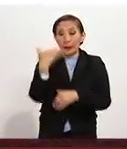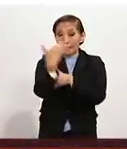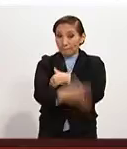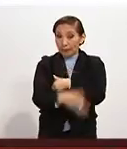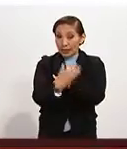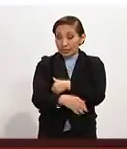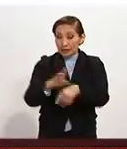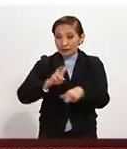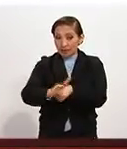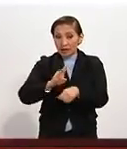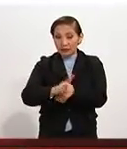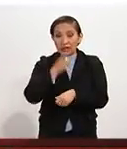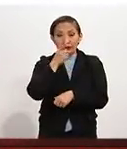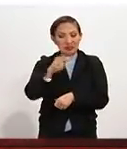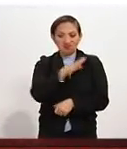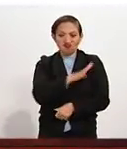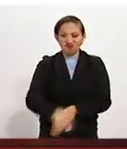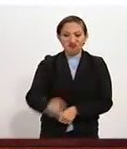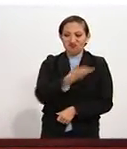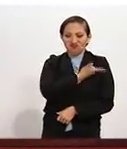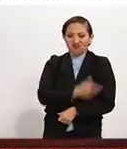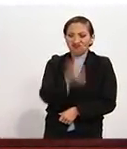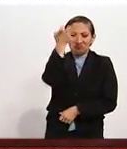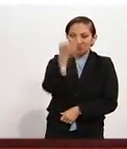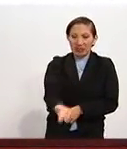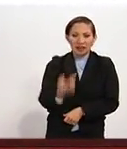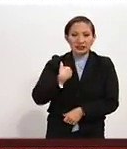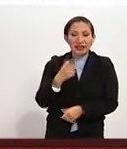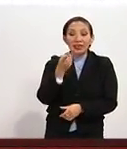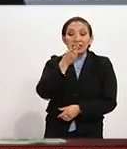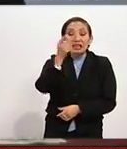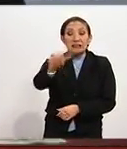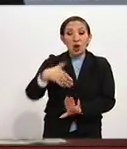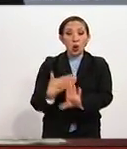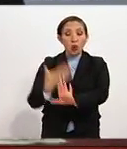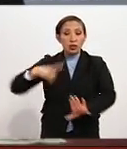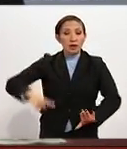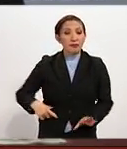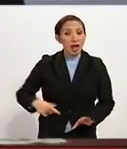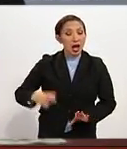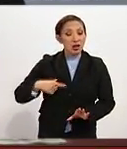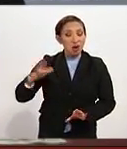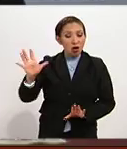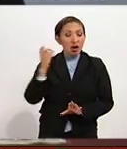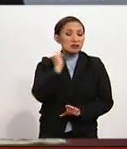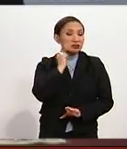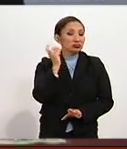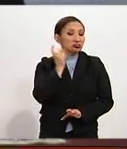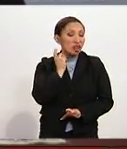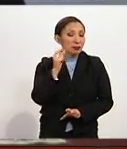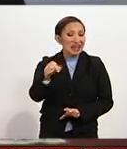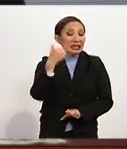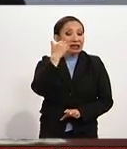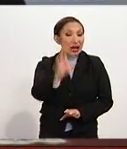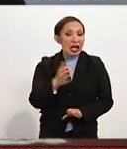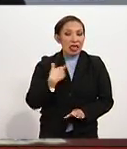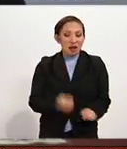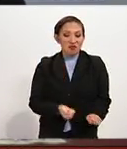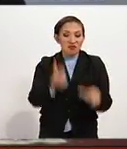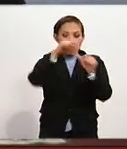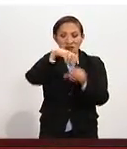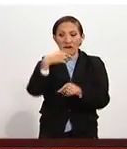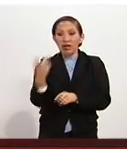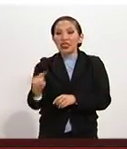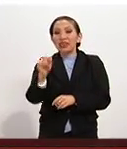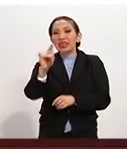tanto, Venezuela manifestó su rechazo categórico a lo que consideró un golpe de Estado parlamentario en Brasil que pretende el